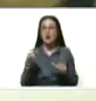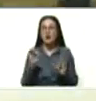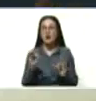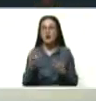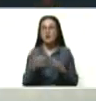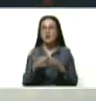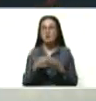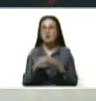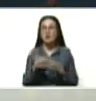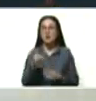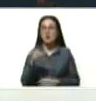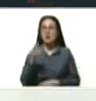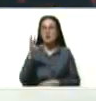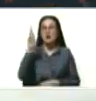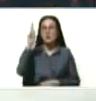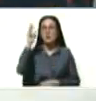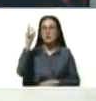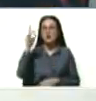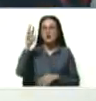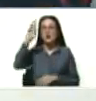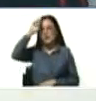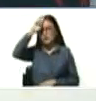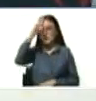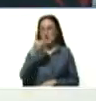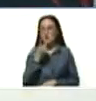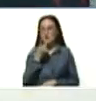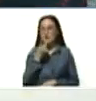un dominicano, ese es de rumba. Ese es un tema, presidente, que